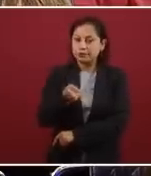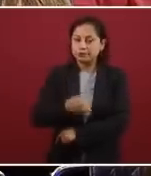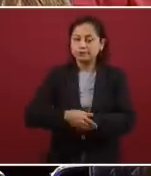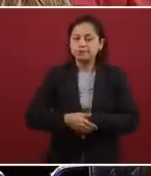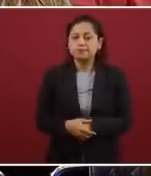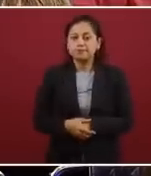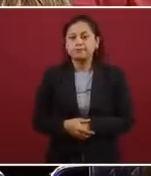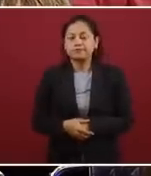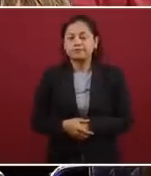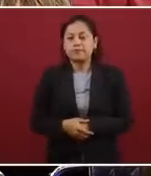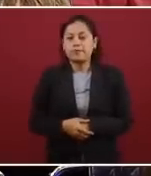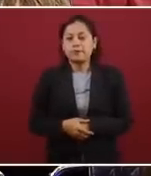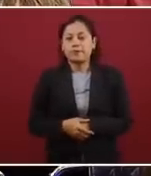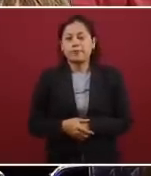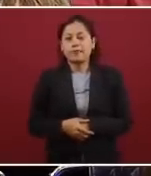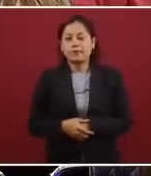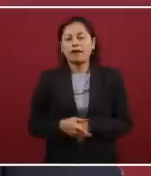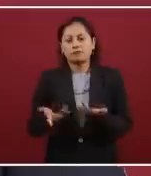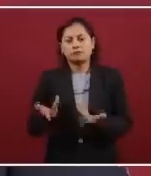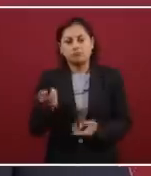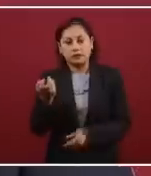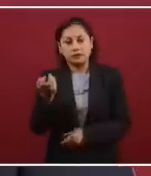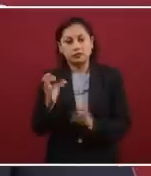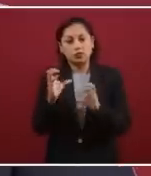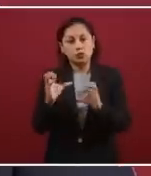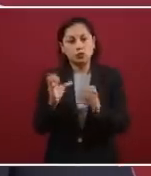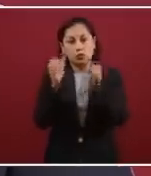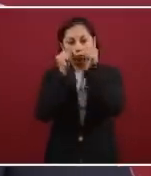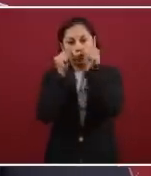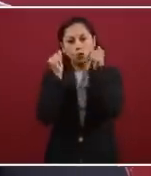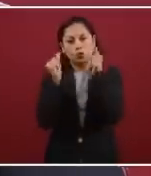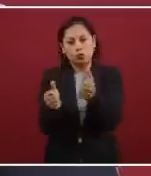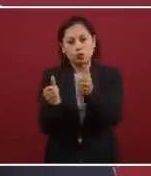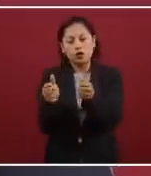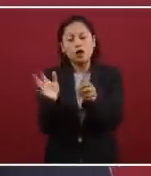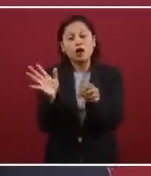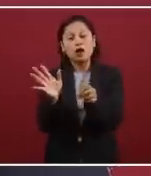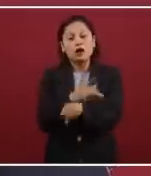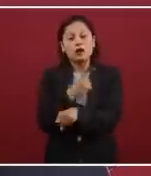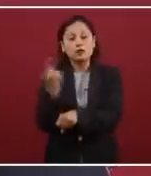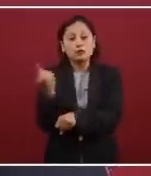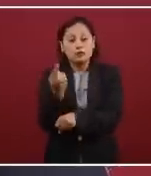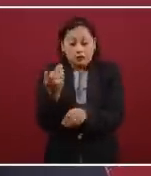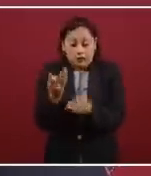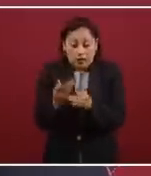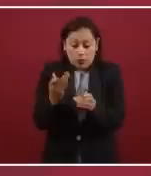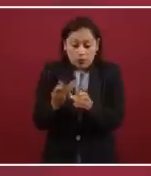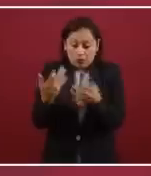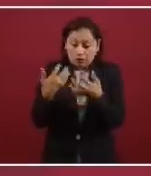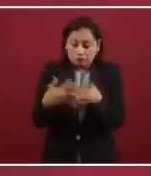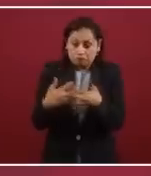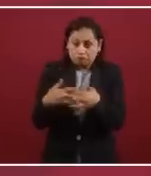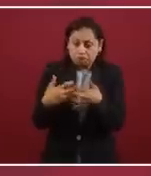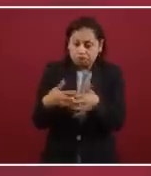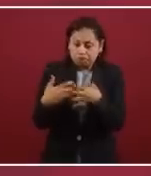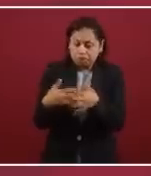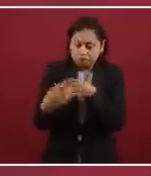y cuidar nuestro medio ambiente. Además, es lo que vamos a heredar a las nuevas generaciones.